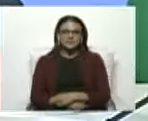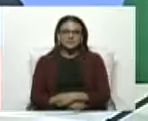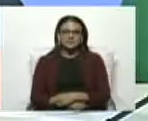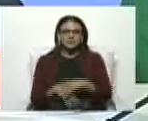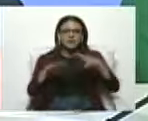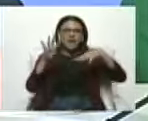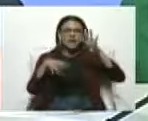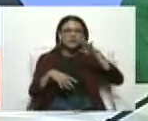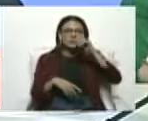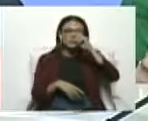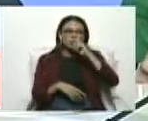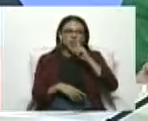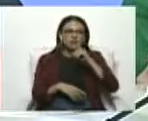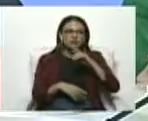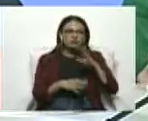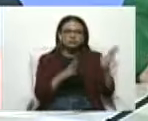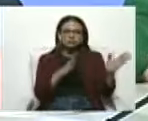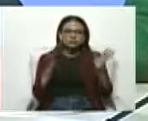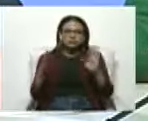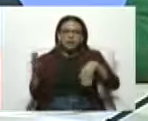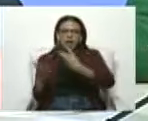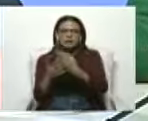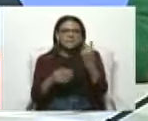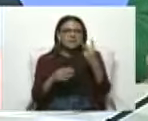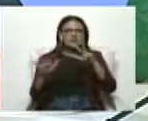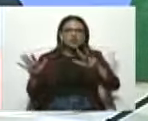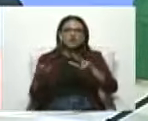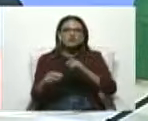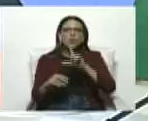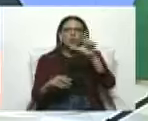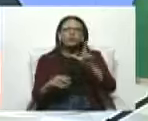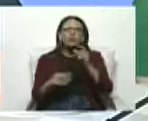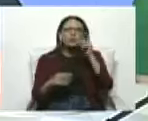14 al 28 de julio, ¿nos quedan cuántos días?